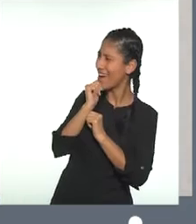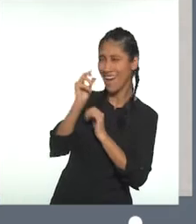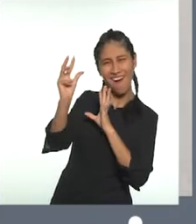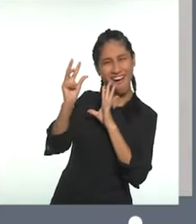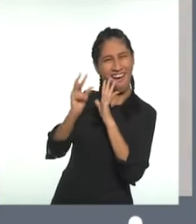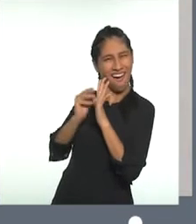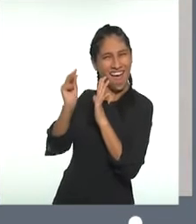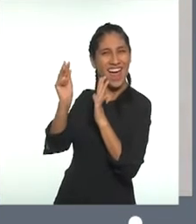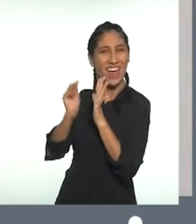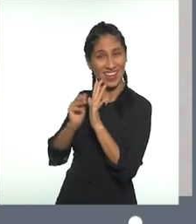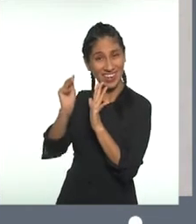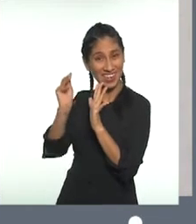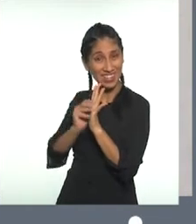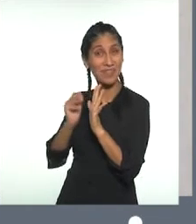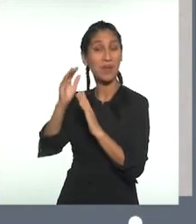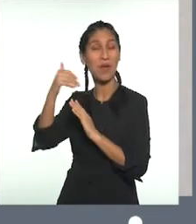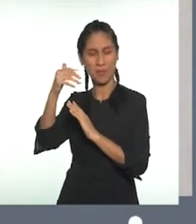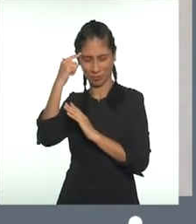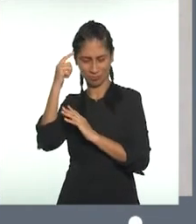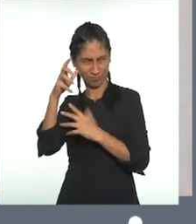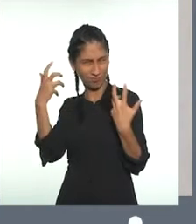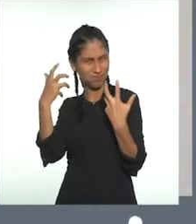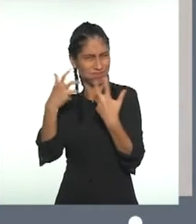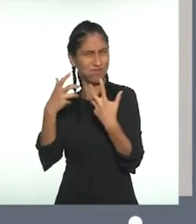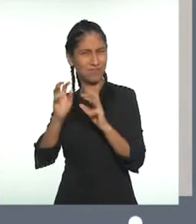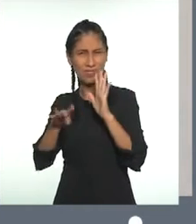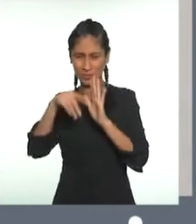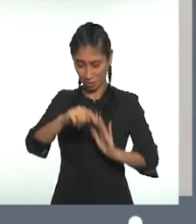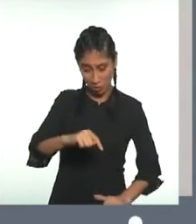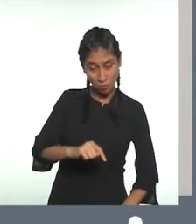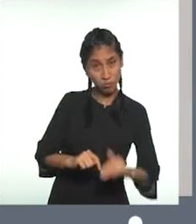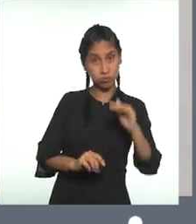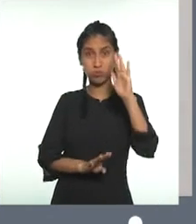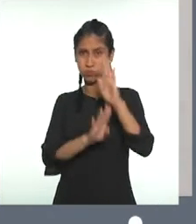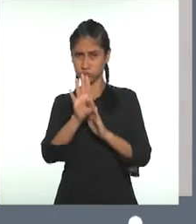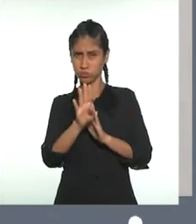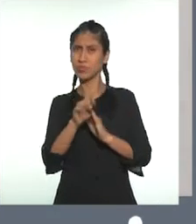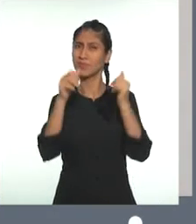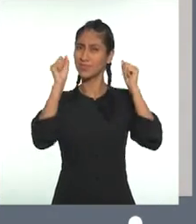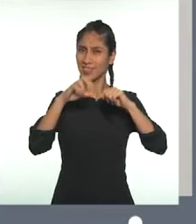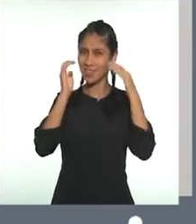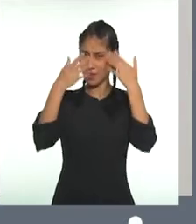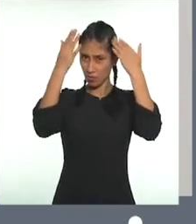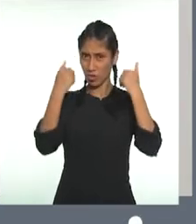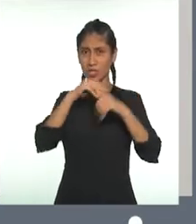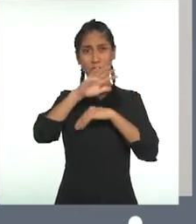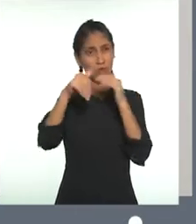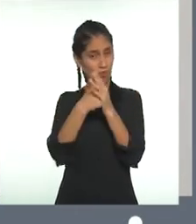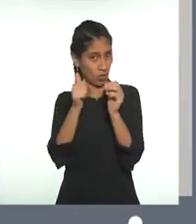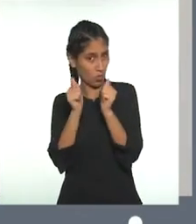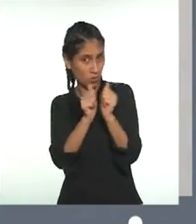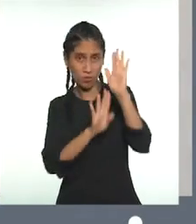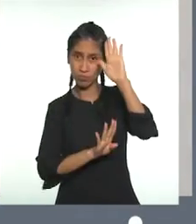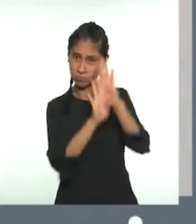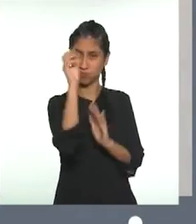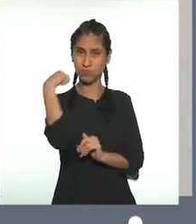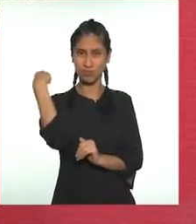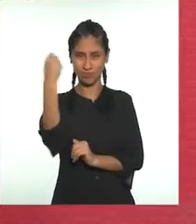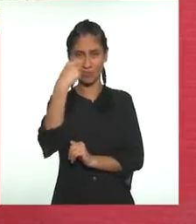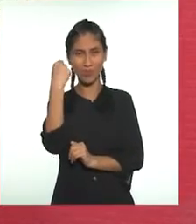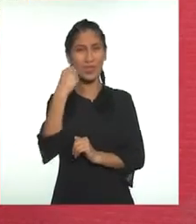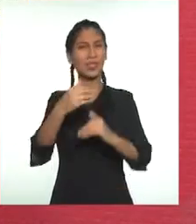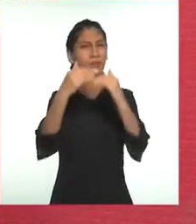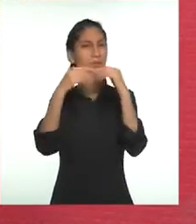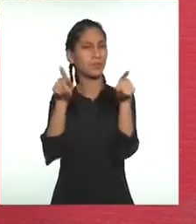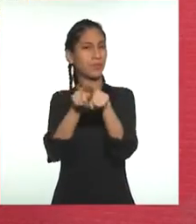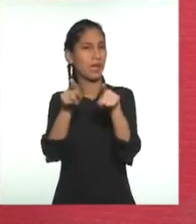un ejemplo y puedan empoderarse mucho más. Saber que no hay barreras y poder cumplir sus sueños.